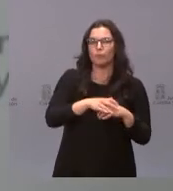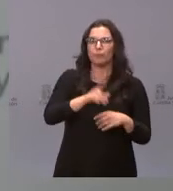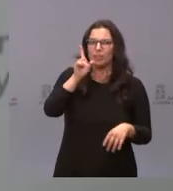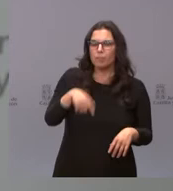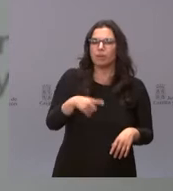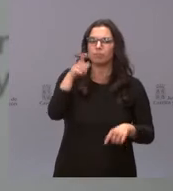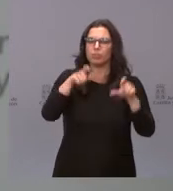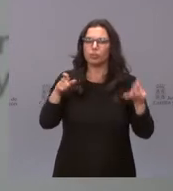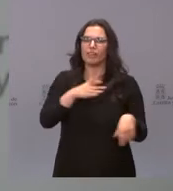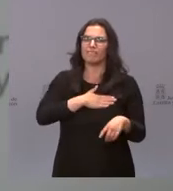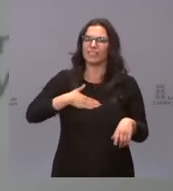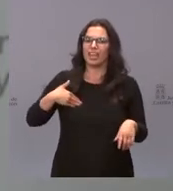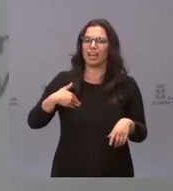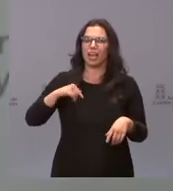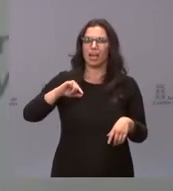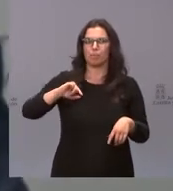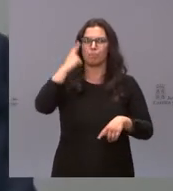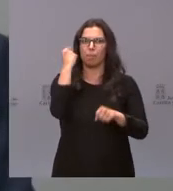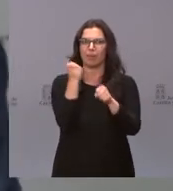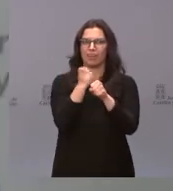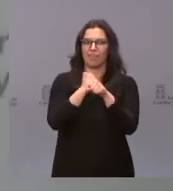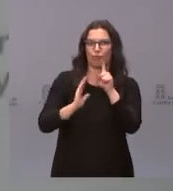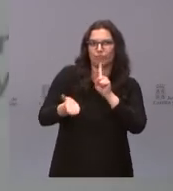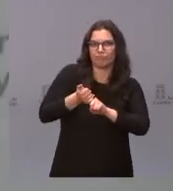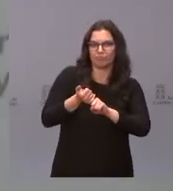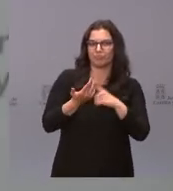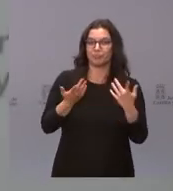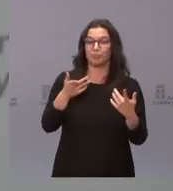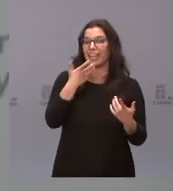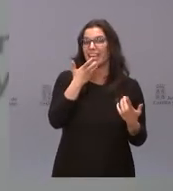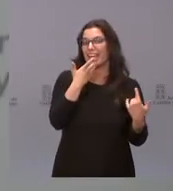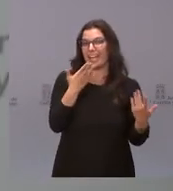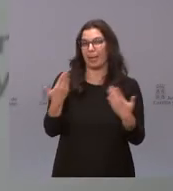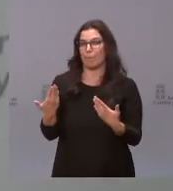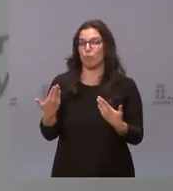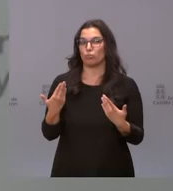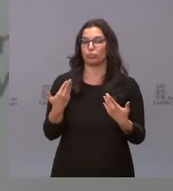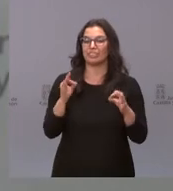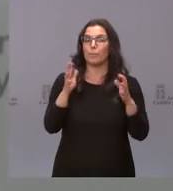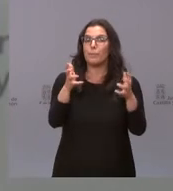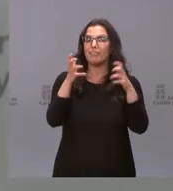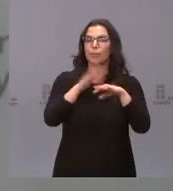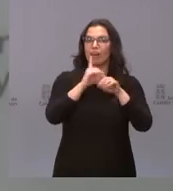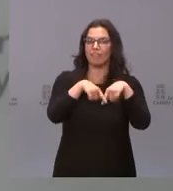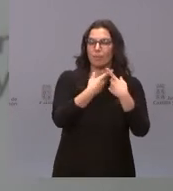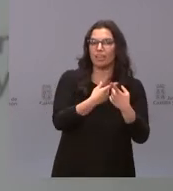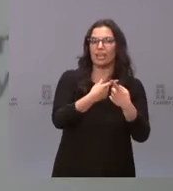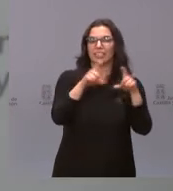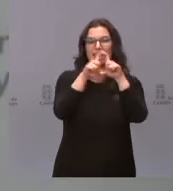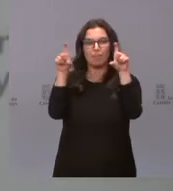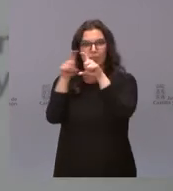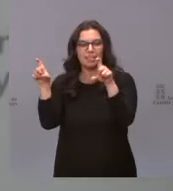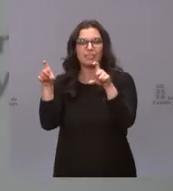quieren su primer puesto de trabajo son ejemplos de beneficios a las familias a las empresas